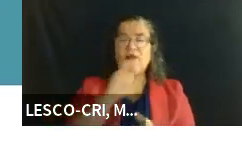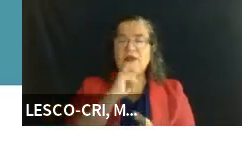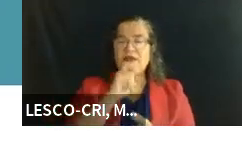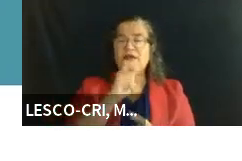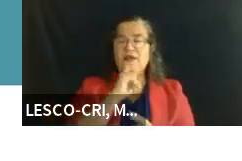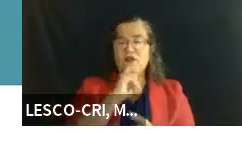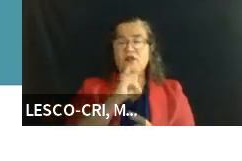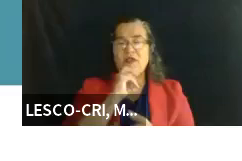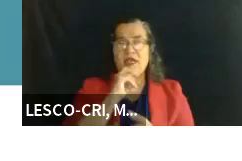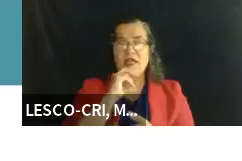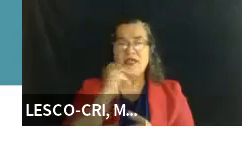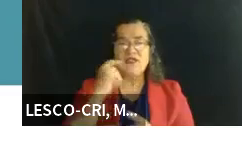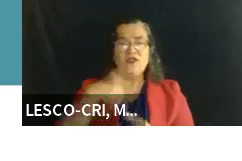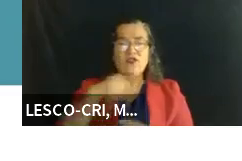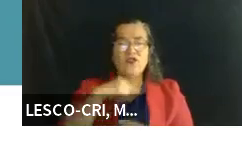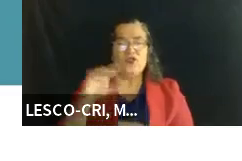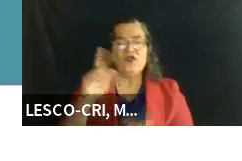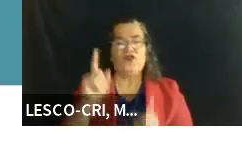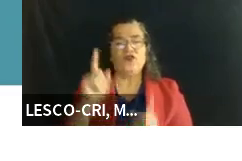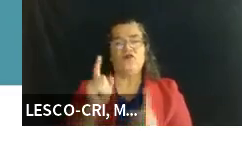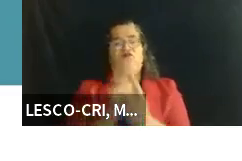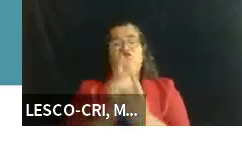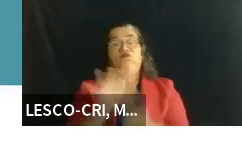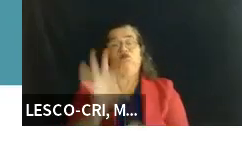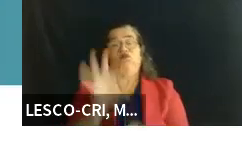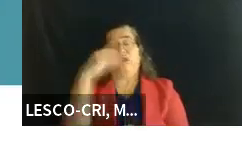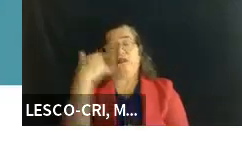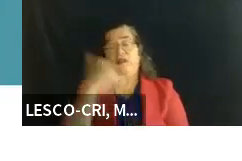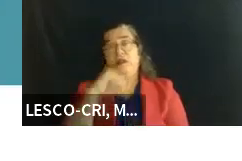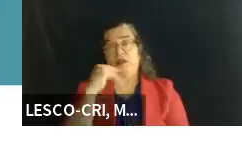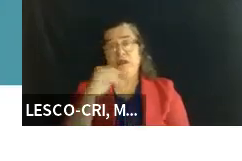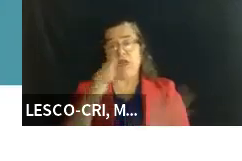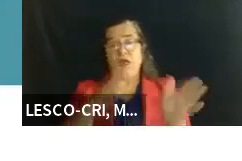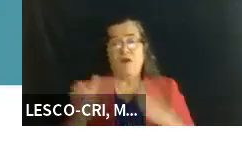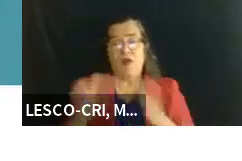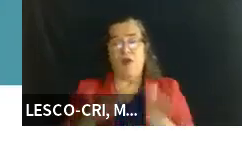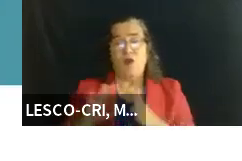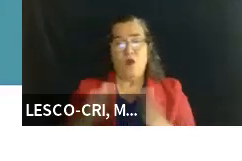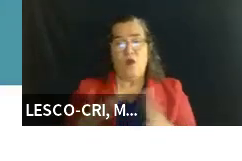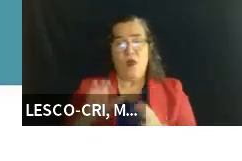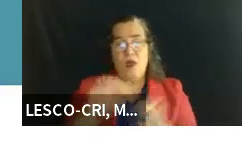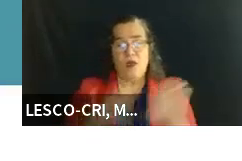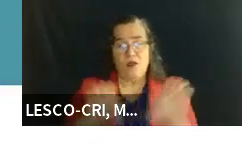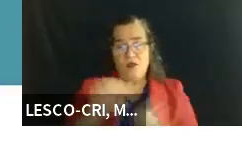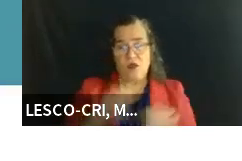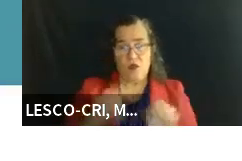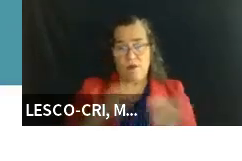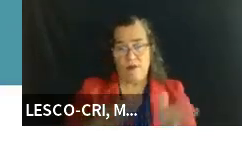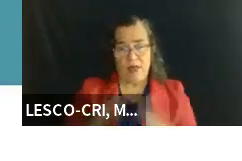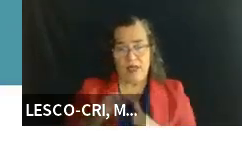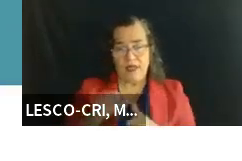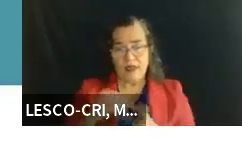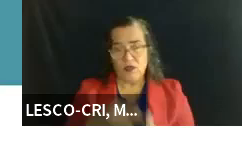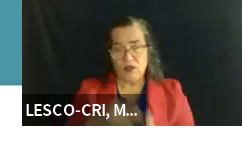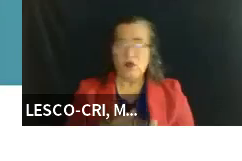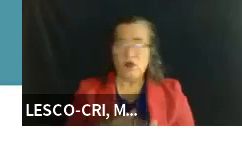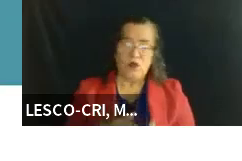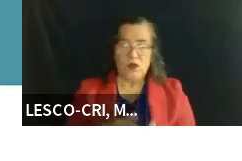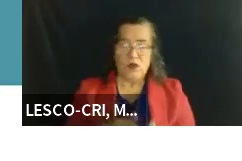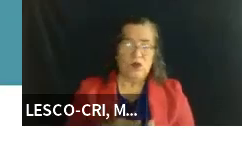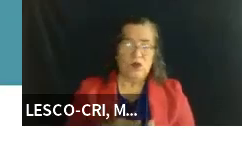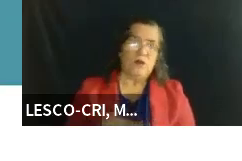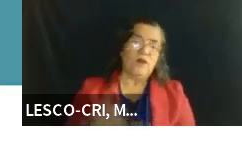grandes que solemos encontrar cuando hacemos evaluaciones de planes de estudio. Están mal formulados los resultados de aprendizaje, se formulan